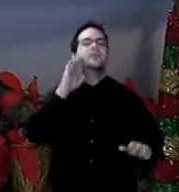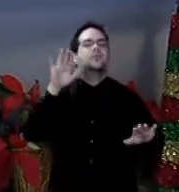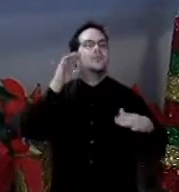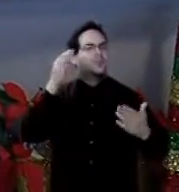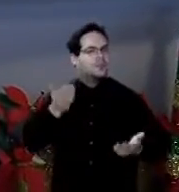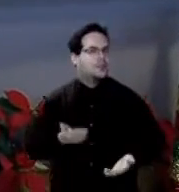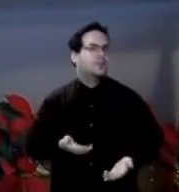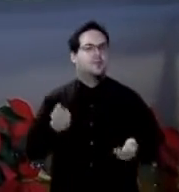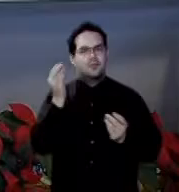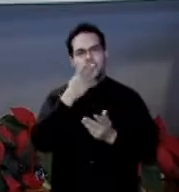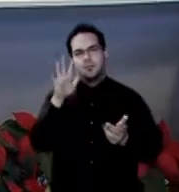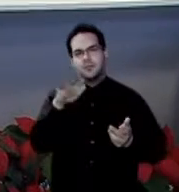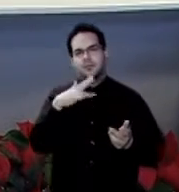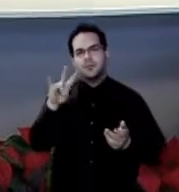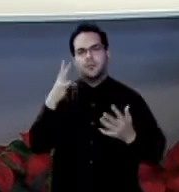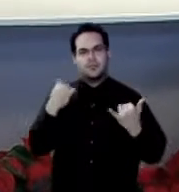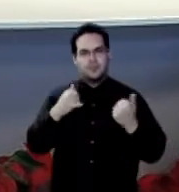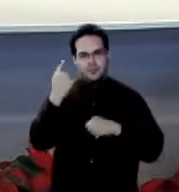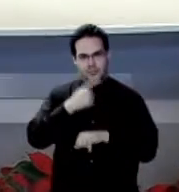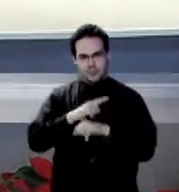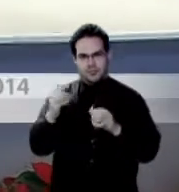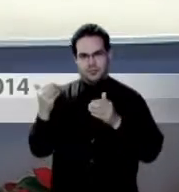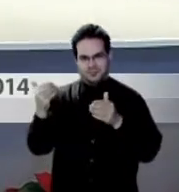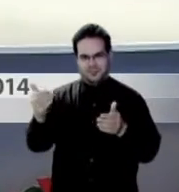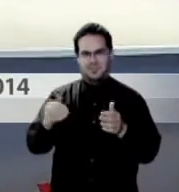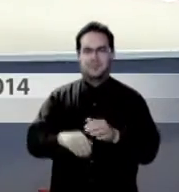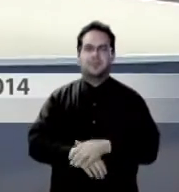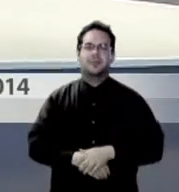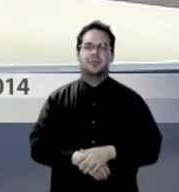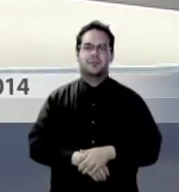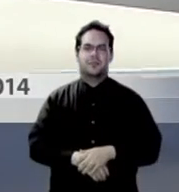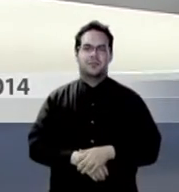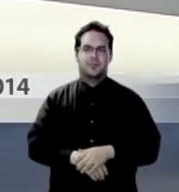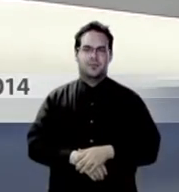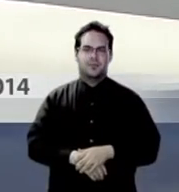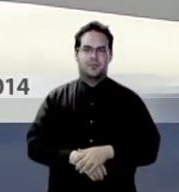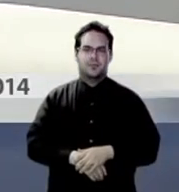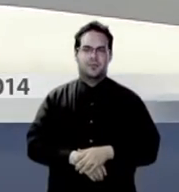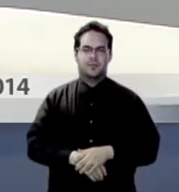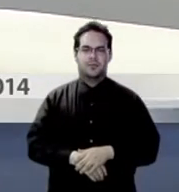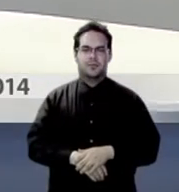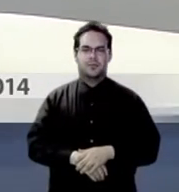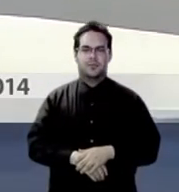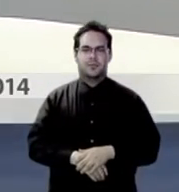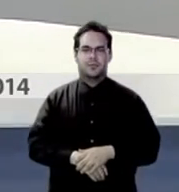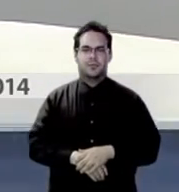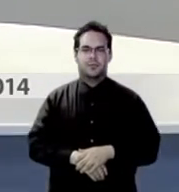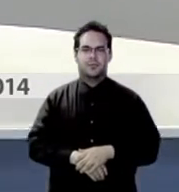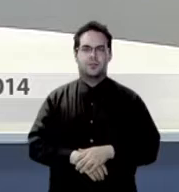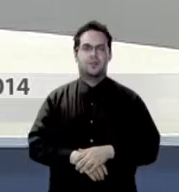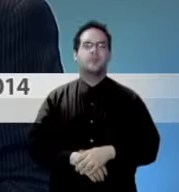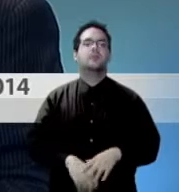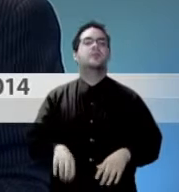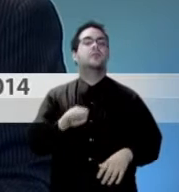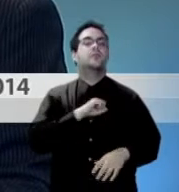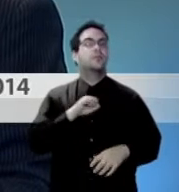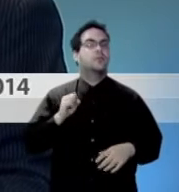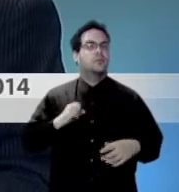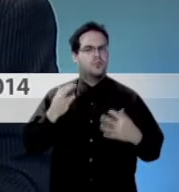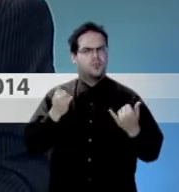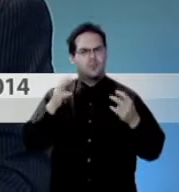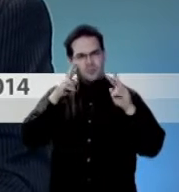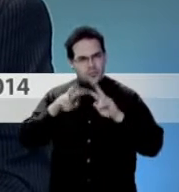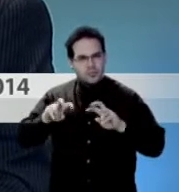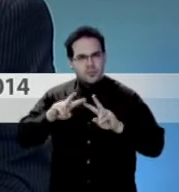Hola, ¿qué tal? Bienvenidos a Noticias 24/7 Informa. Les saluda Félix Alemán. Pasamos de inmediato a las informaciones para hoy. El Senado ve